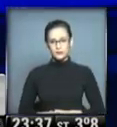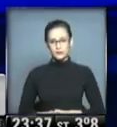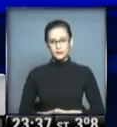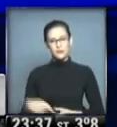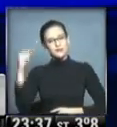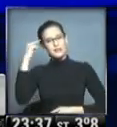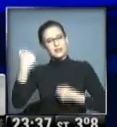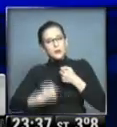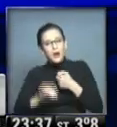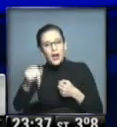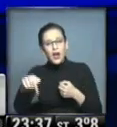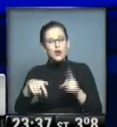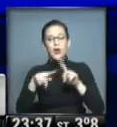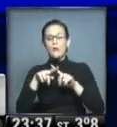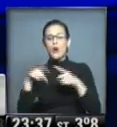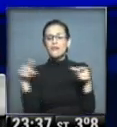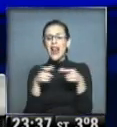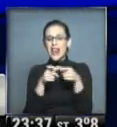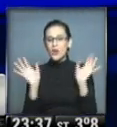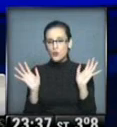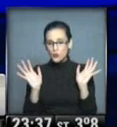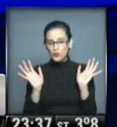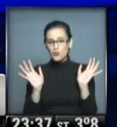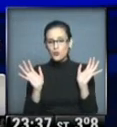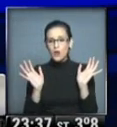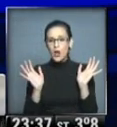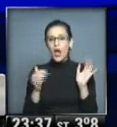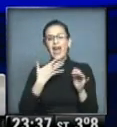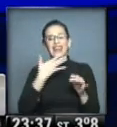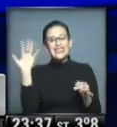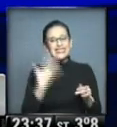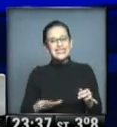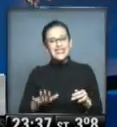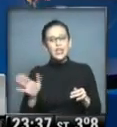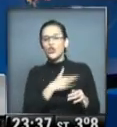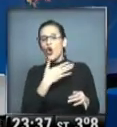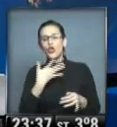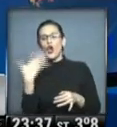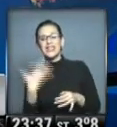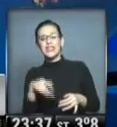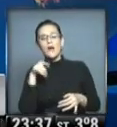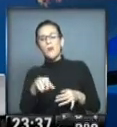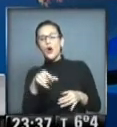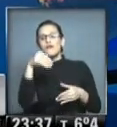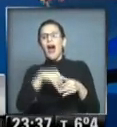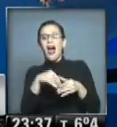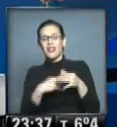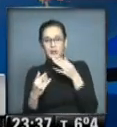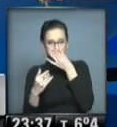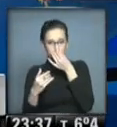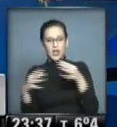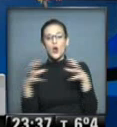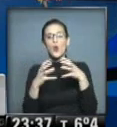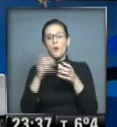ahora, con esta película, digo, entiendo además que sos parte de una generación que